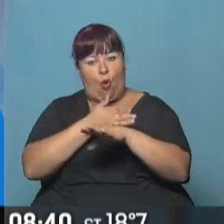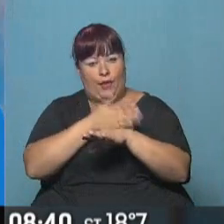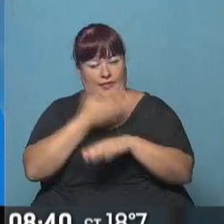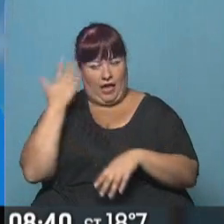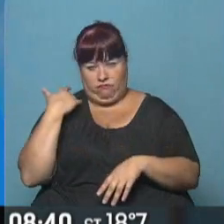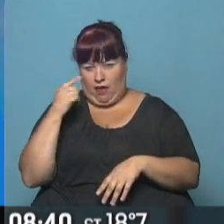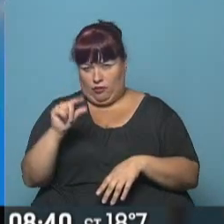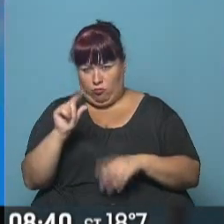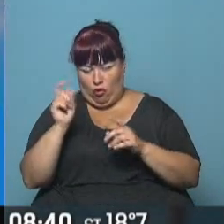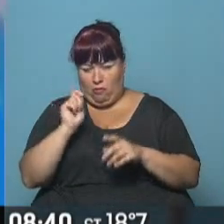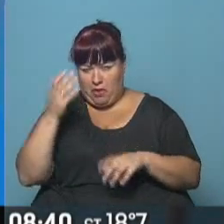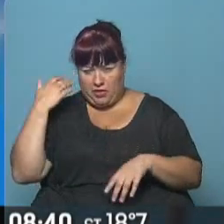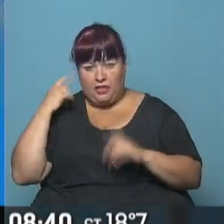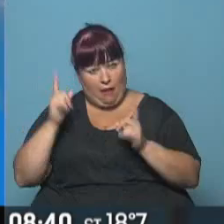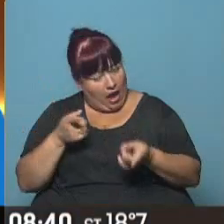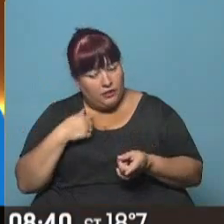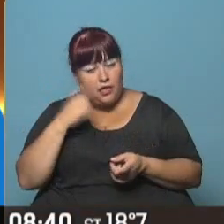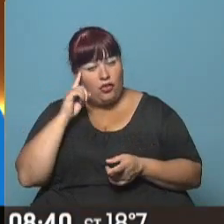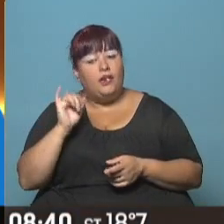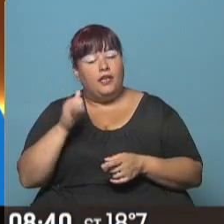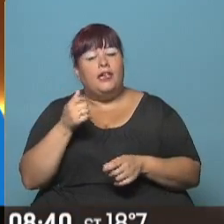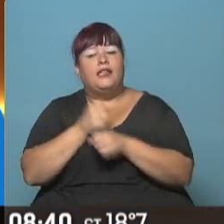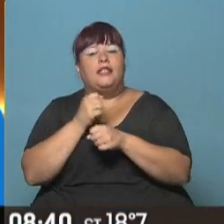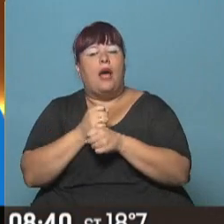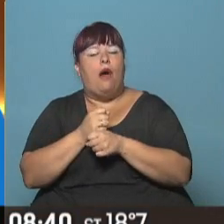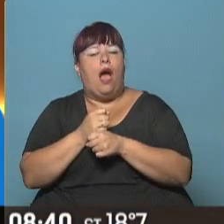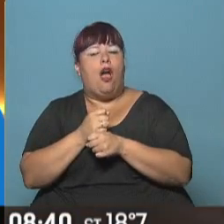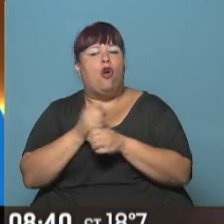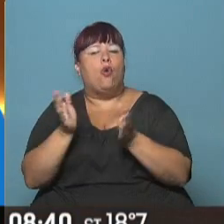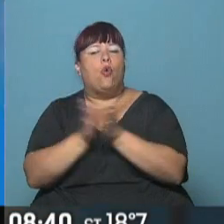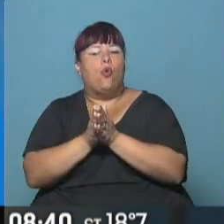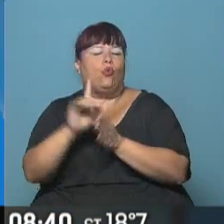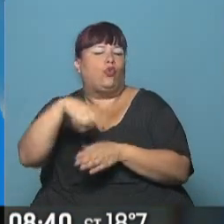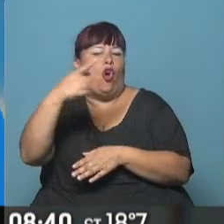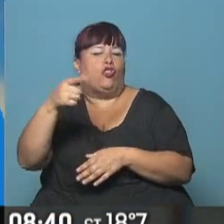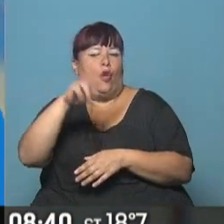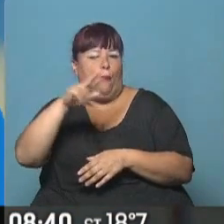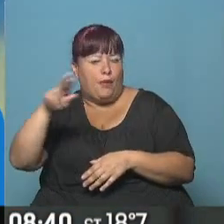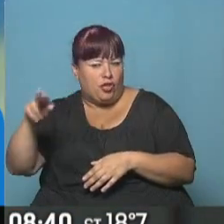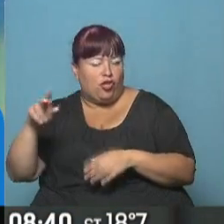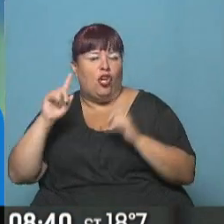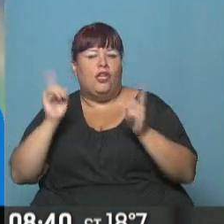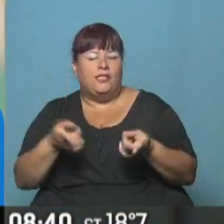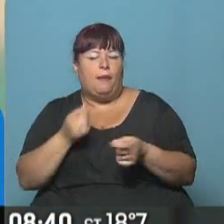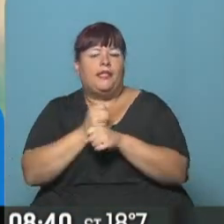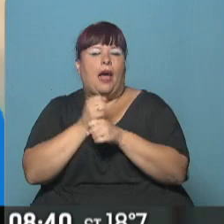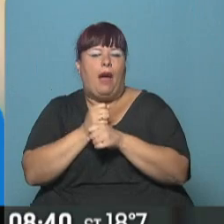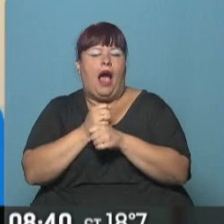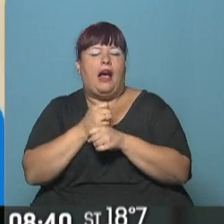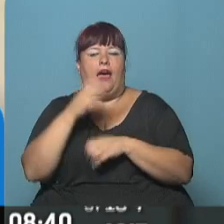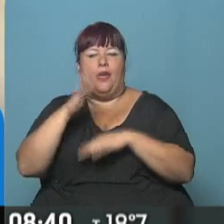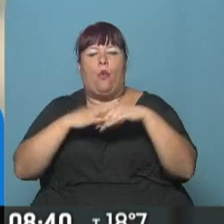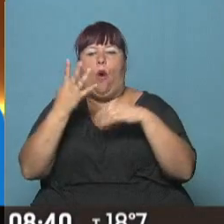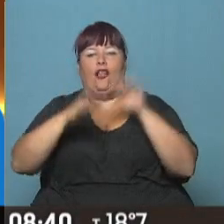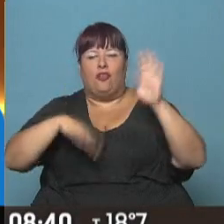documental hace poquitos meses. ¿Sí? En trabajos compartidos con otros pintores donde hacen trabajos a 4